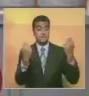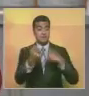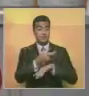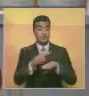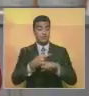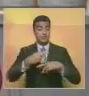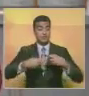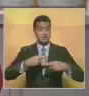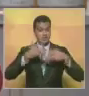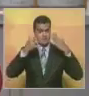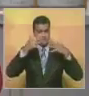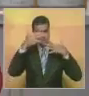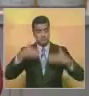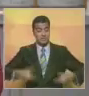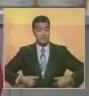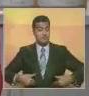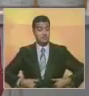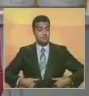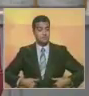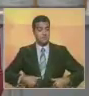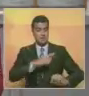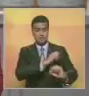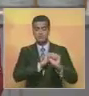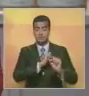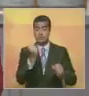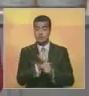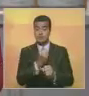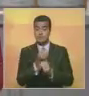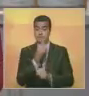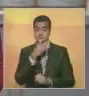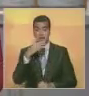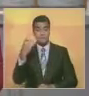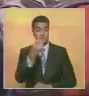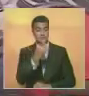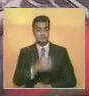gobierno revolucionario enfocará sus esfuerzos en la consolidación de las obras que beneficien al pueblo.